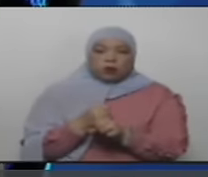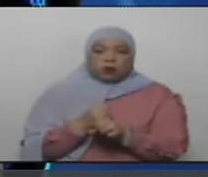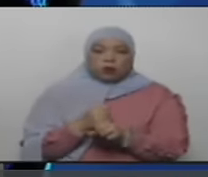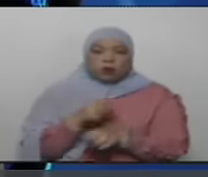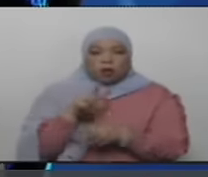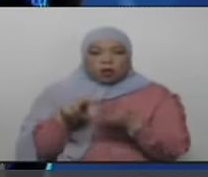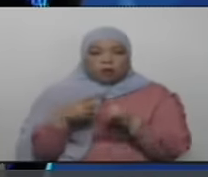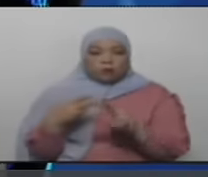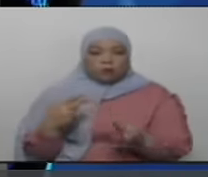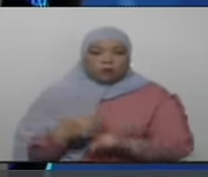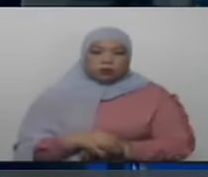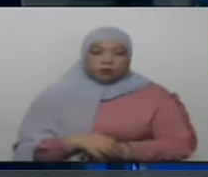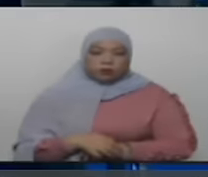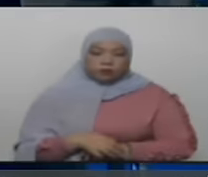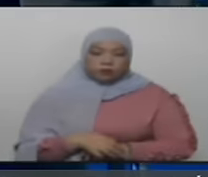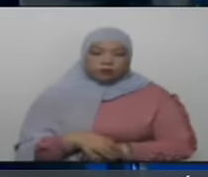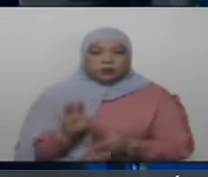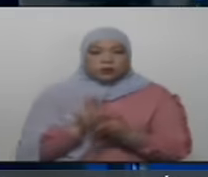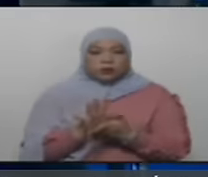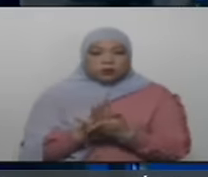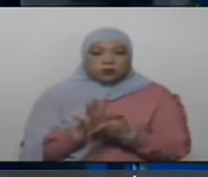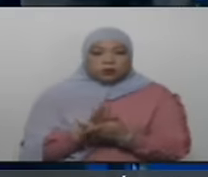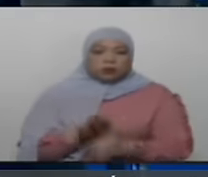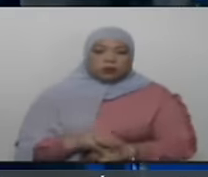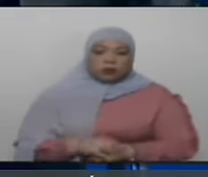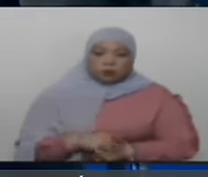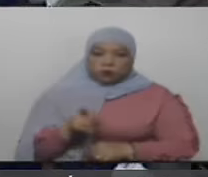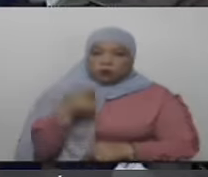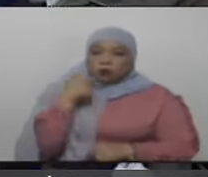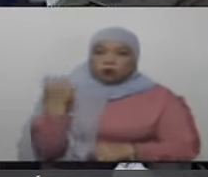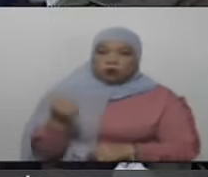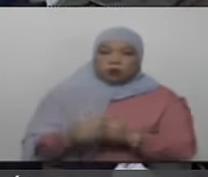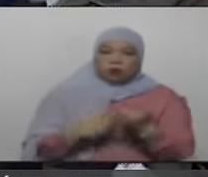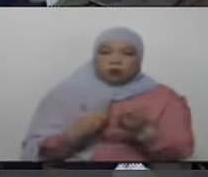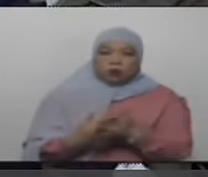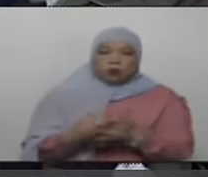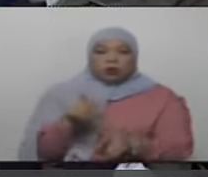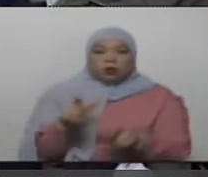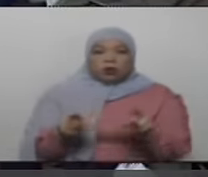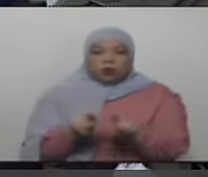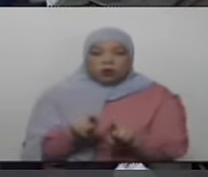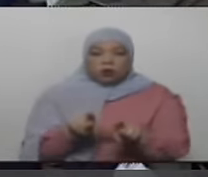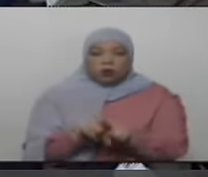la paz, la tranquilidad. Porque Madeleine pregunta,